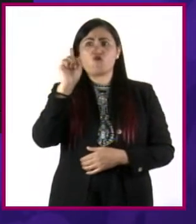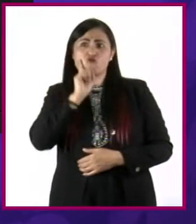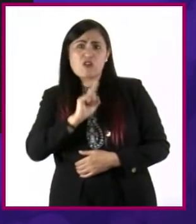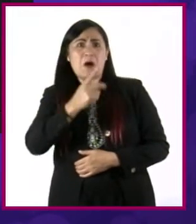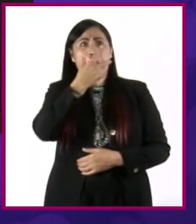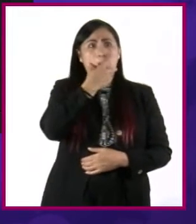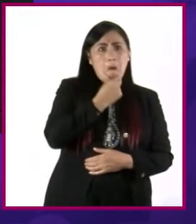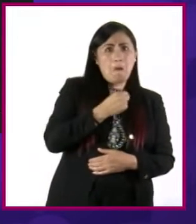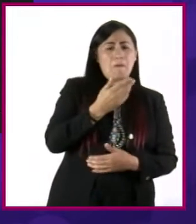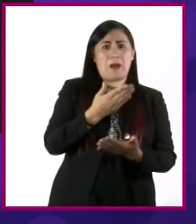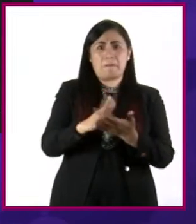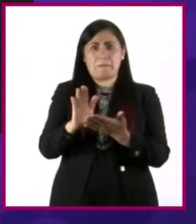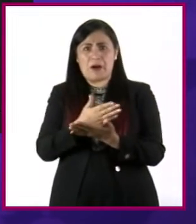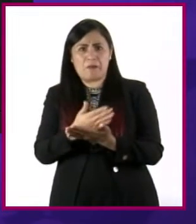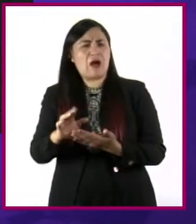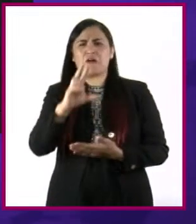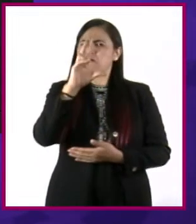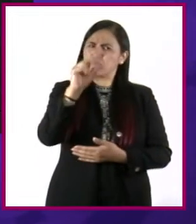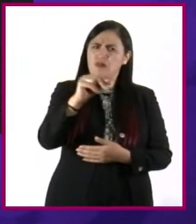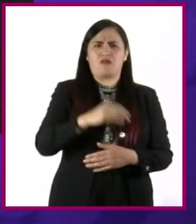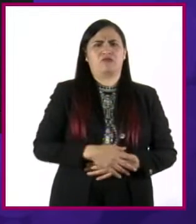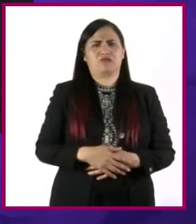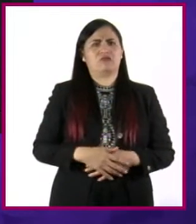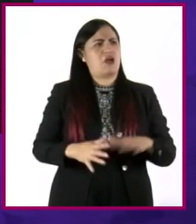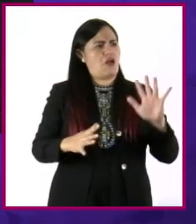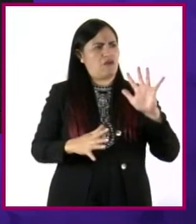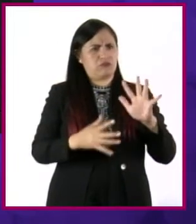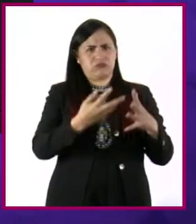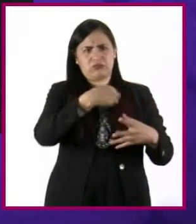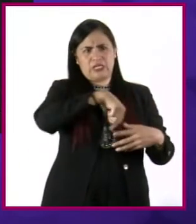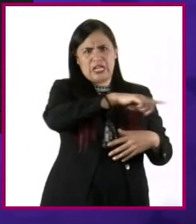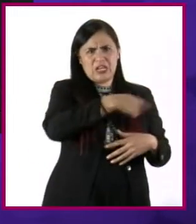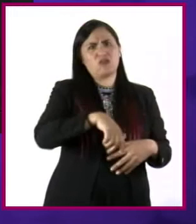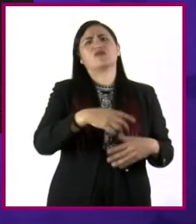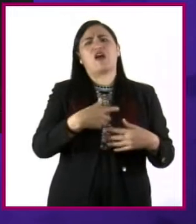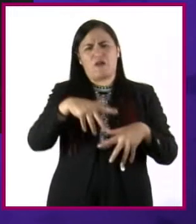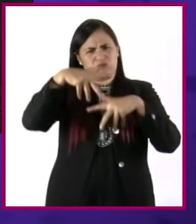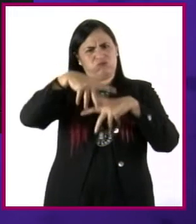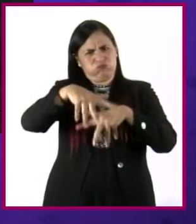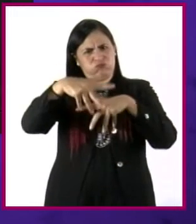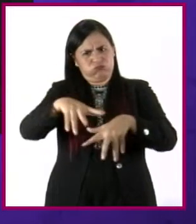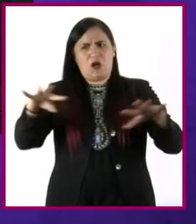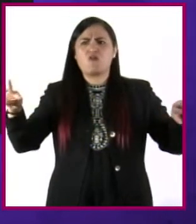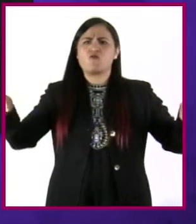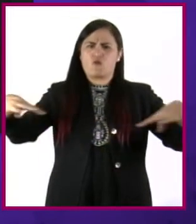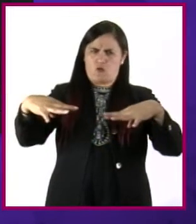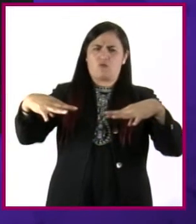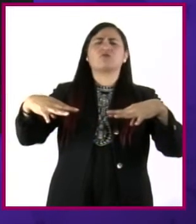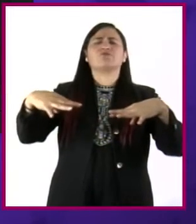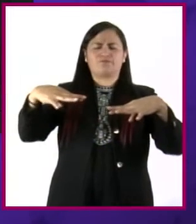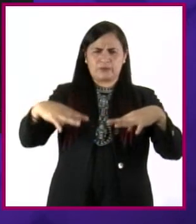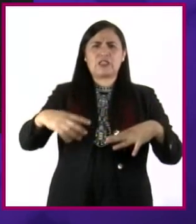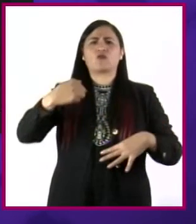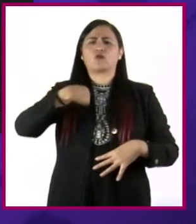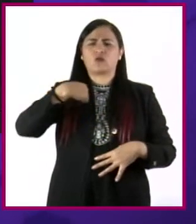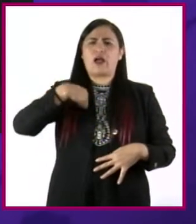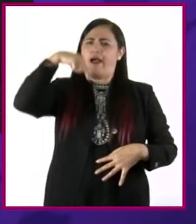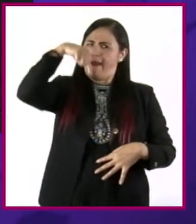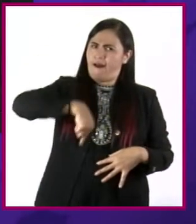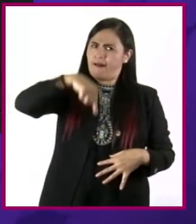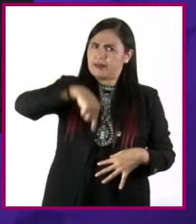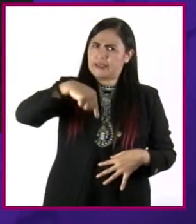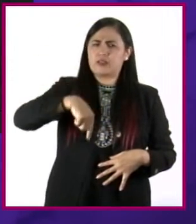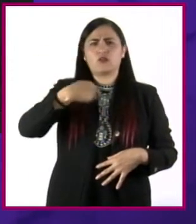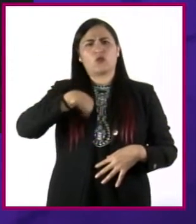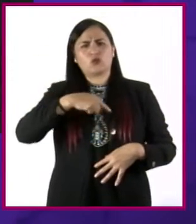somos minorías, somos más de 5, cuéntenos, y además nos vamos a hacer visibles en el espacio público para decir, aquí estamos